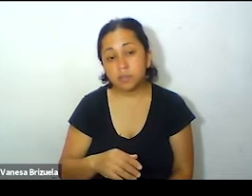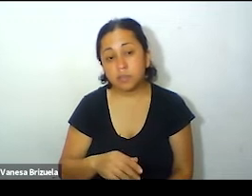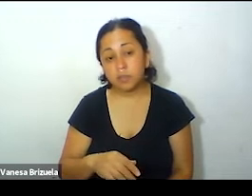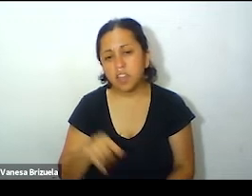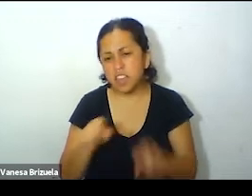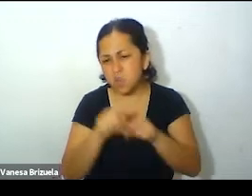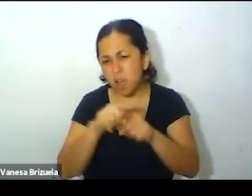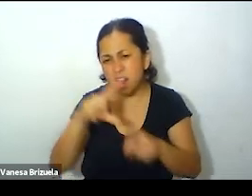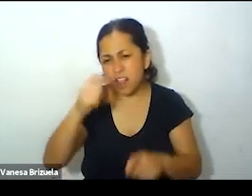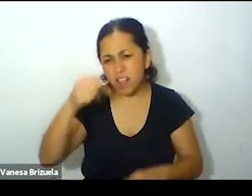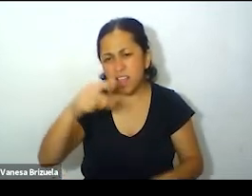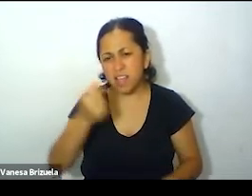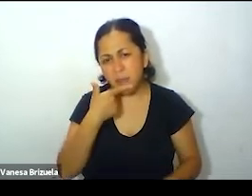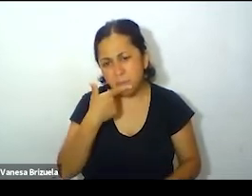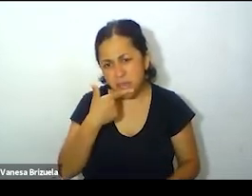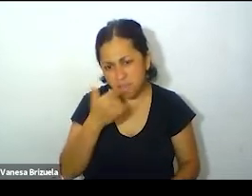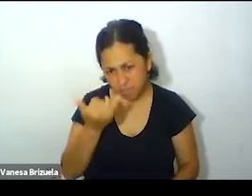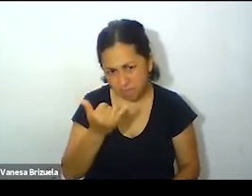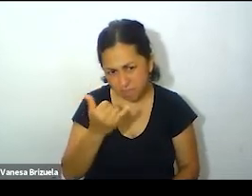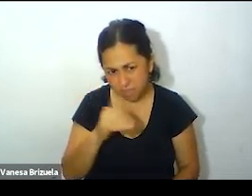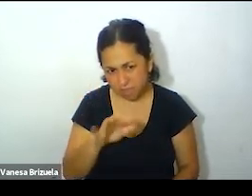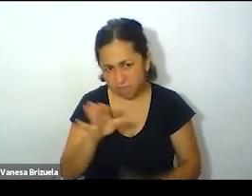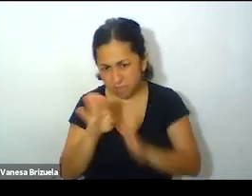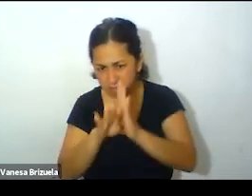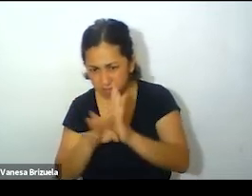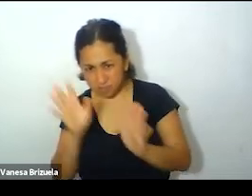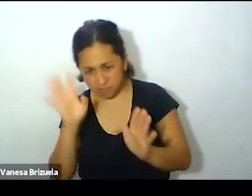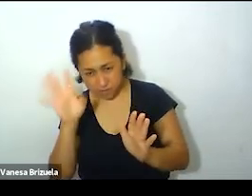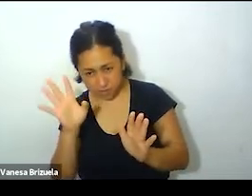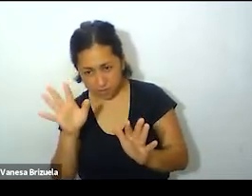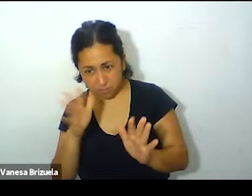¿encuentran parecido a Canvas este sector lateral que tengo las